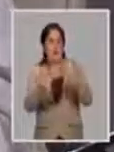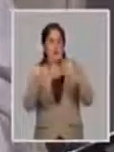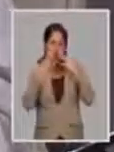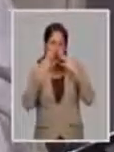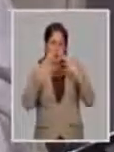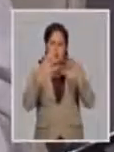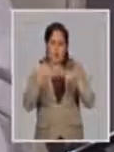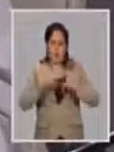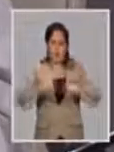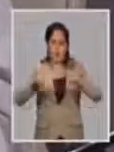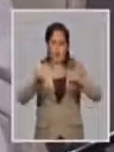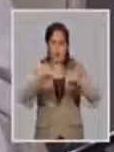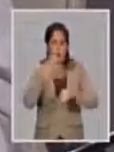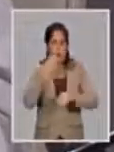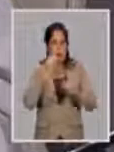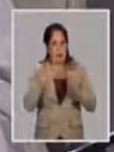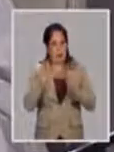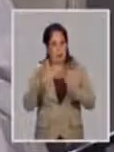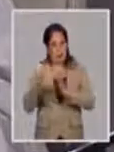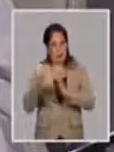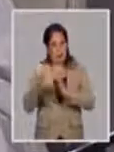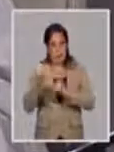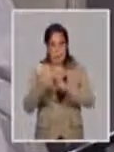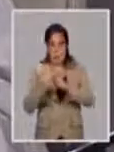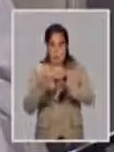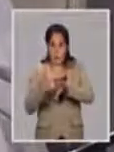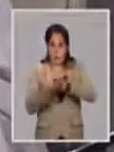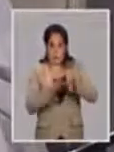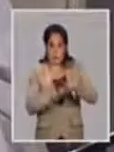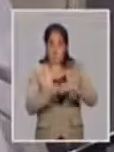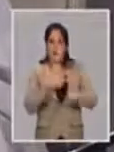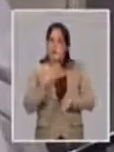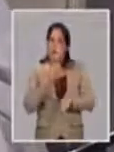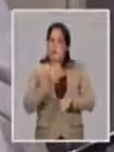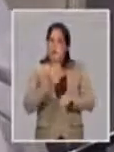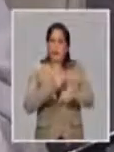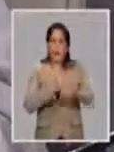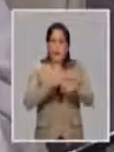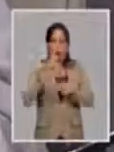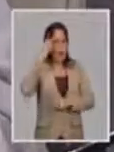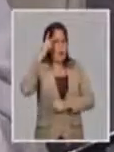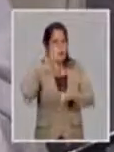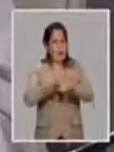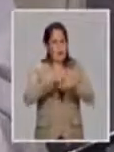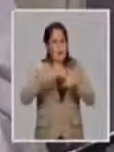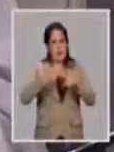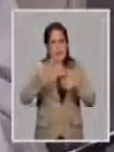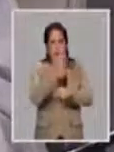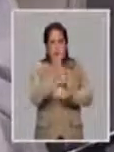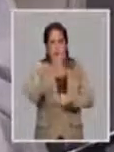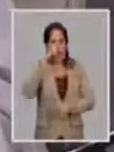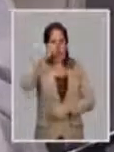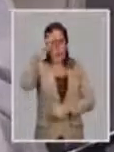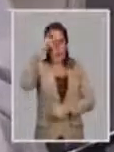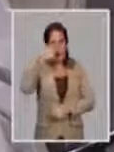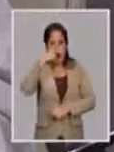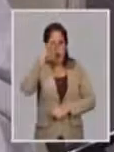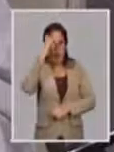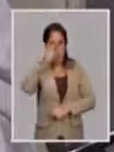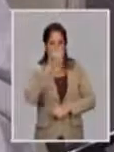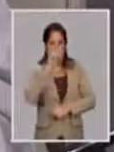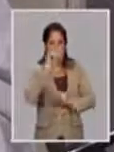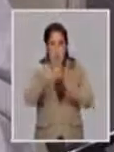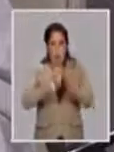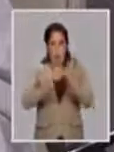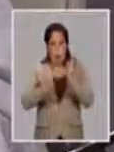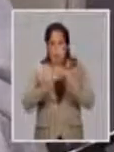lo amerita. Nosotros quisiéramos comenzar un poco rememorando los hitos fundamentales que ha tenido Soberana en el transcurso